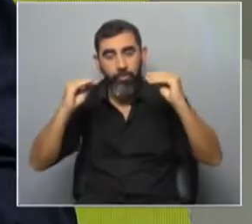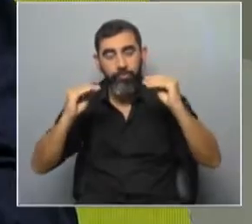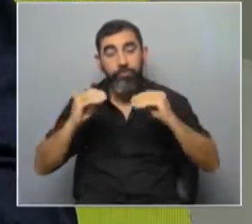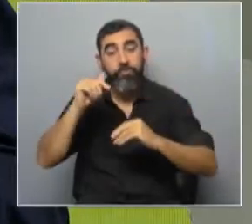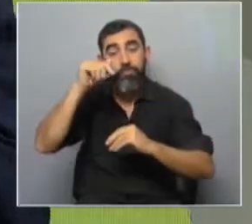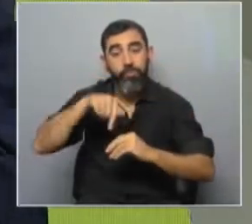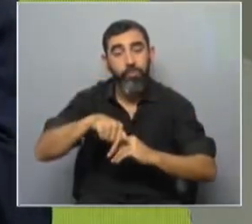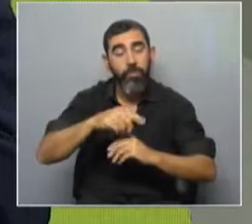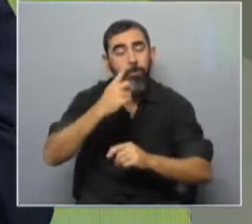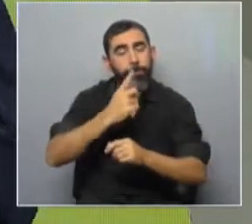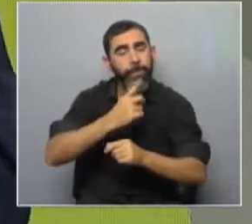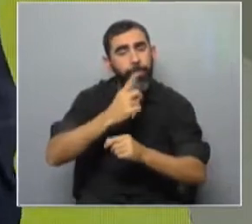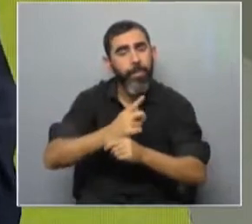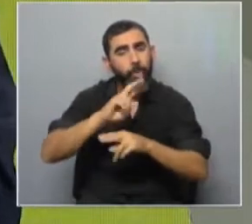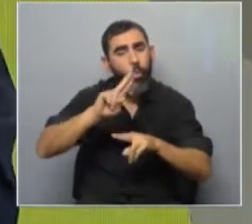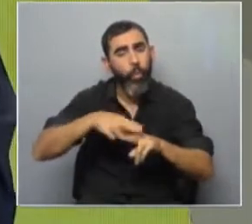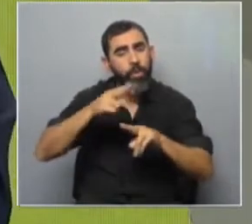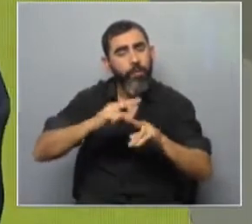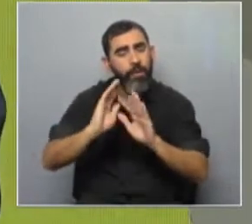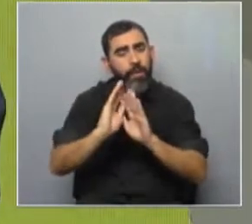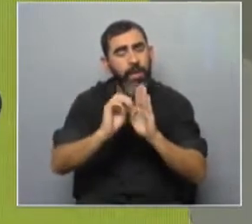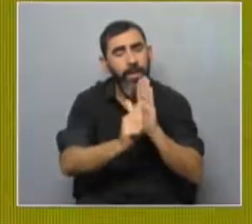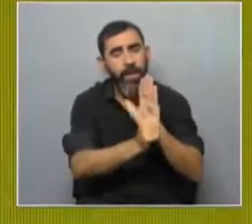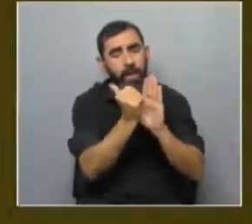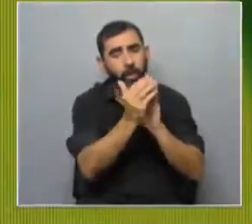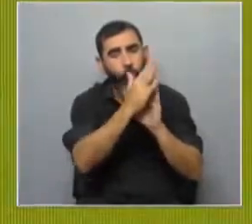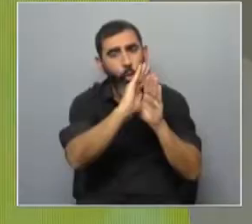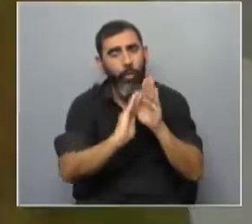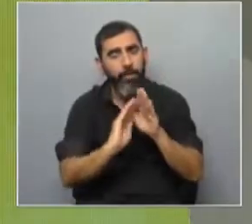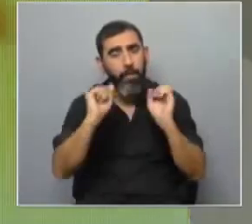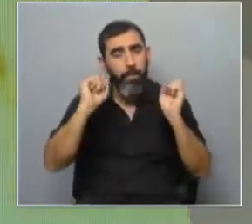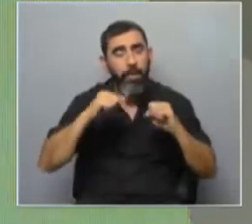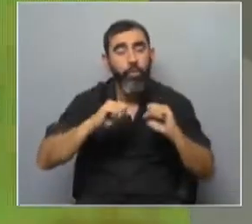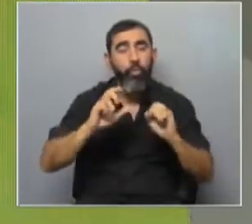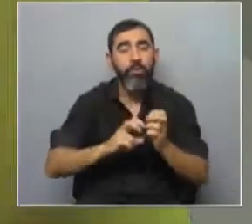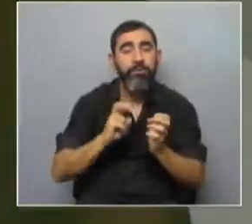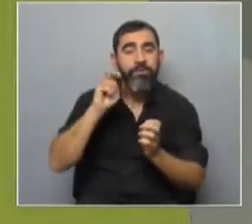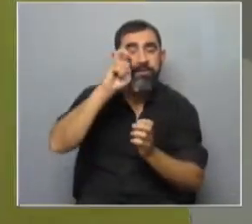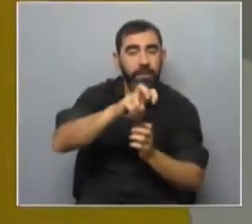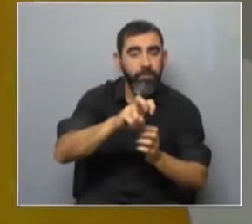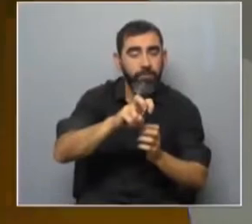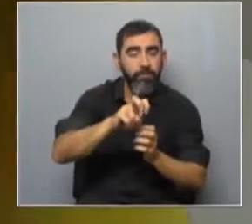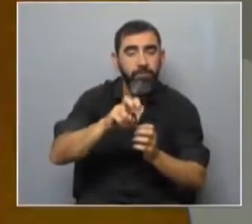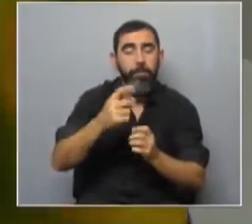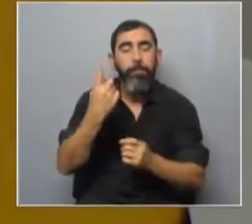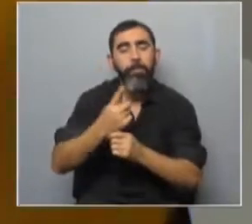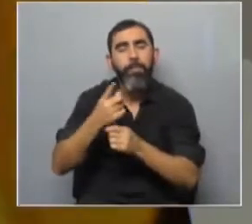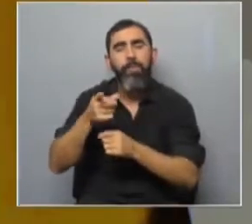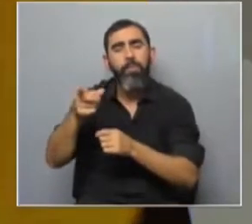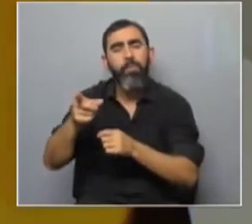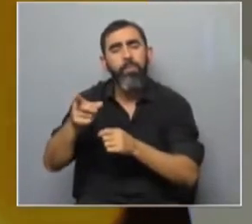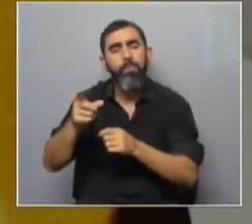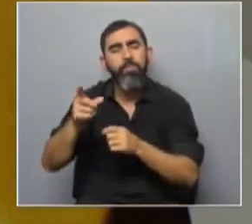Hoy arrancamos, primero hoy volvemos al litoral, ¿no? Volvemos a Paysandú y a Salto y arrancamos contigo, Alexandra, que vos